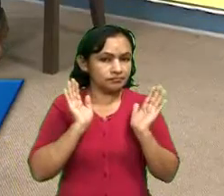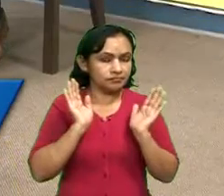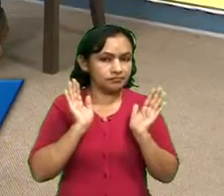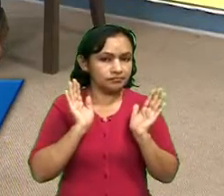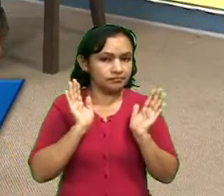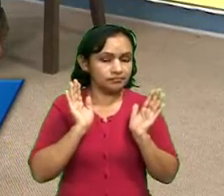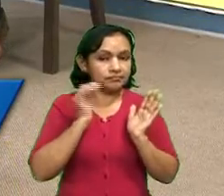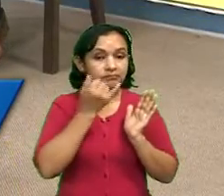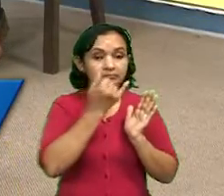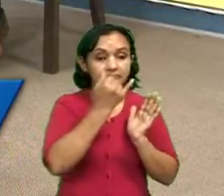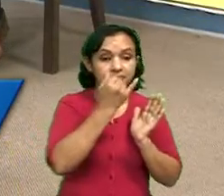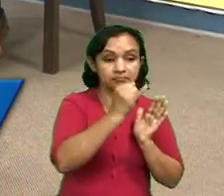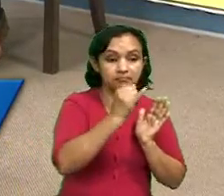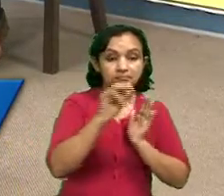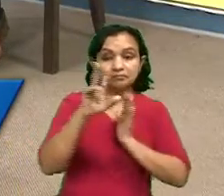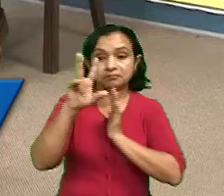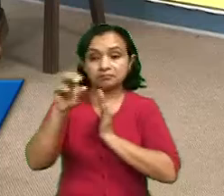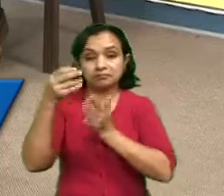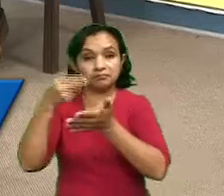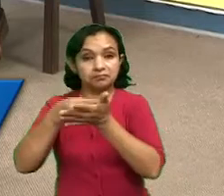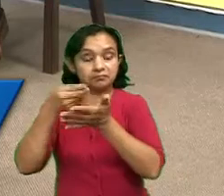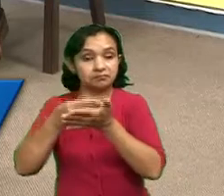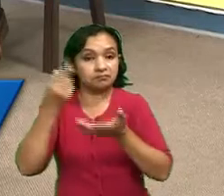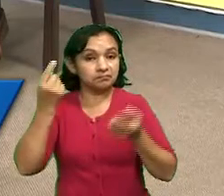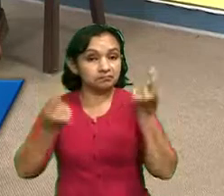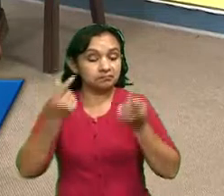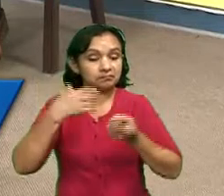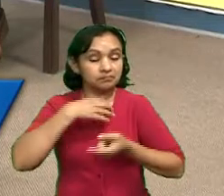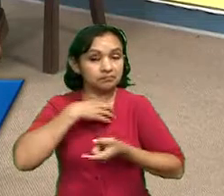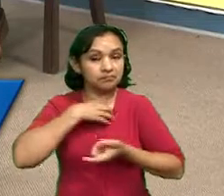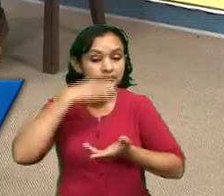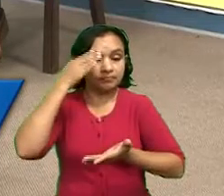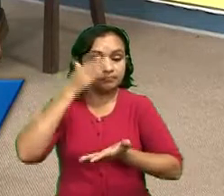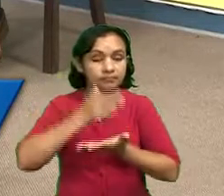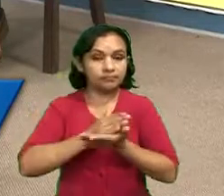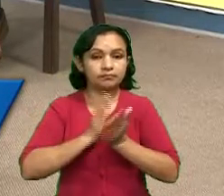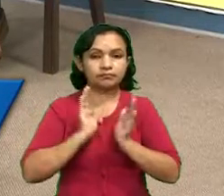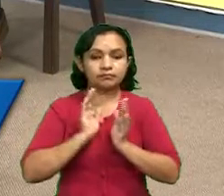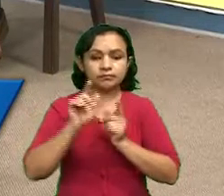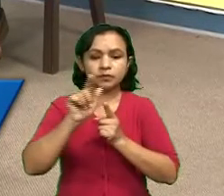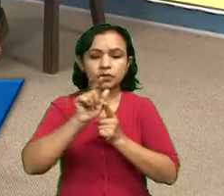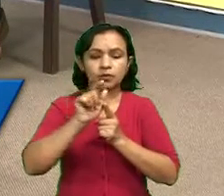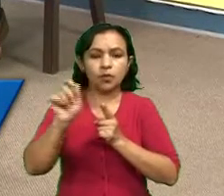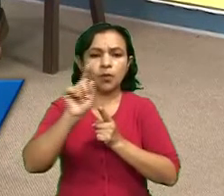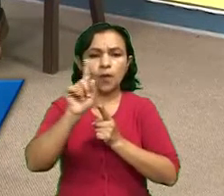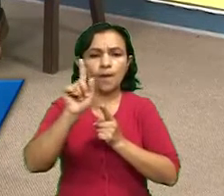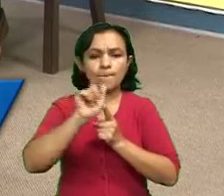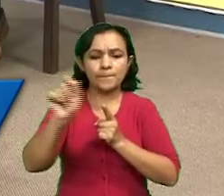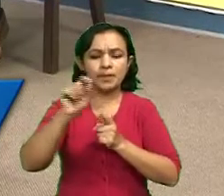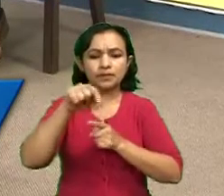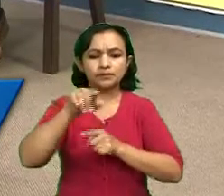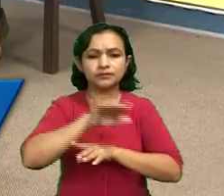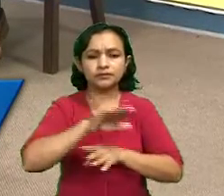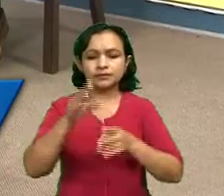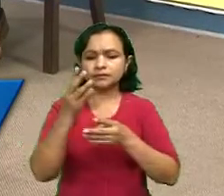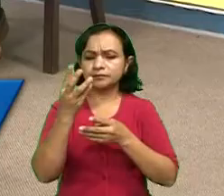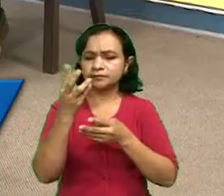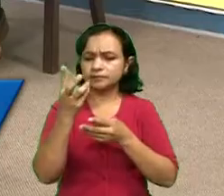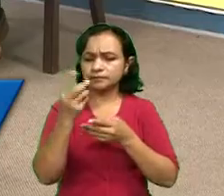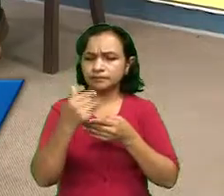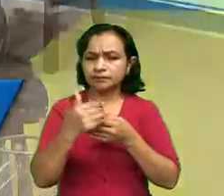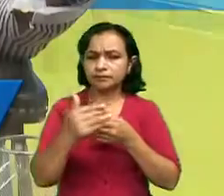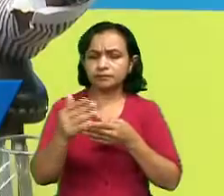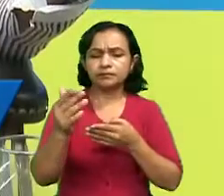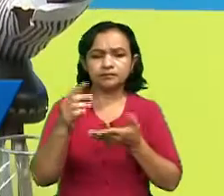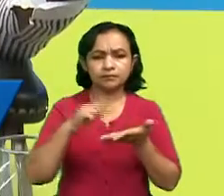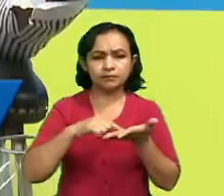no lo compra, ¿verdad? Así es. Y igual que le falta un mes de vencimiento, ¿tiene la misma efectividad